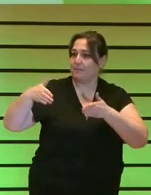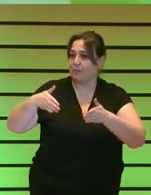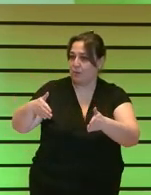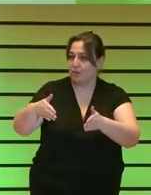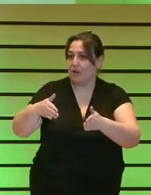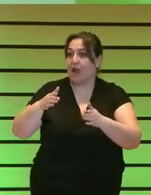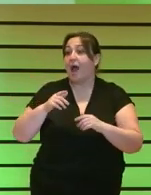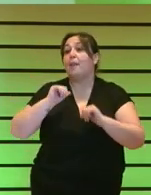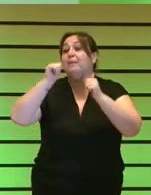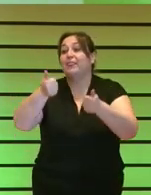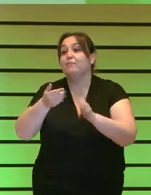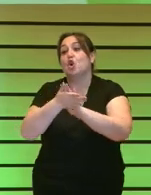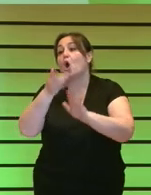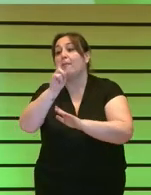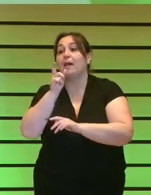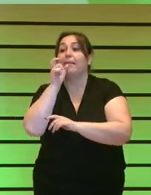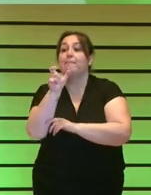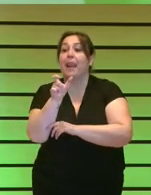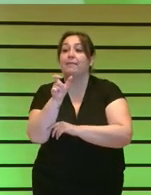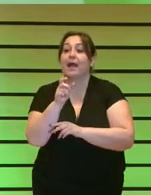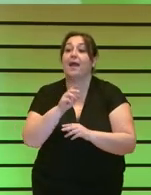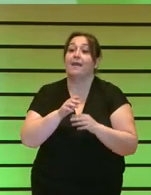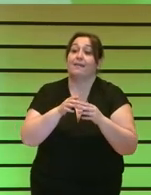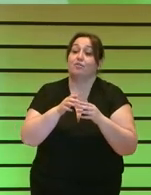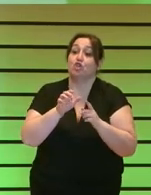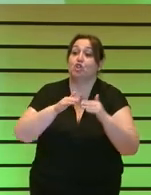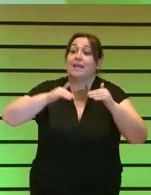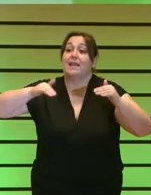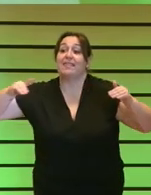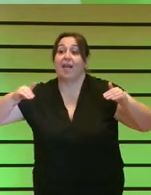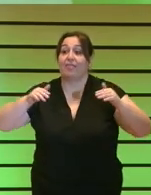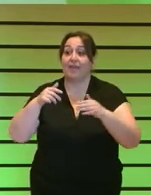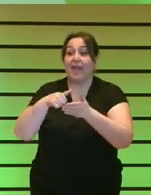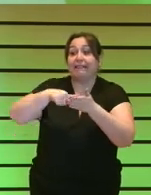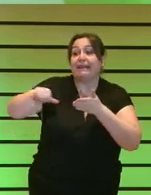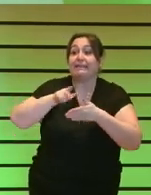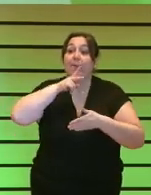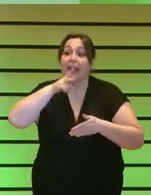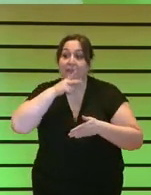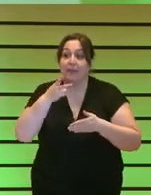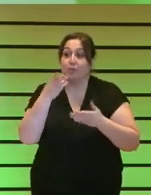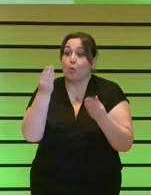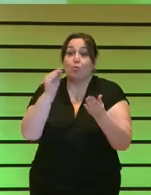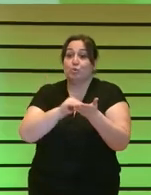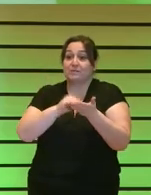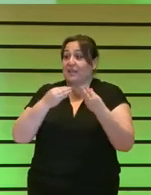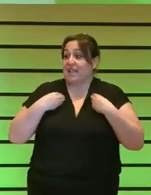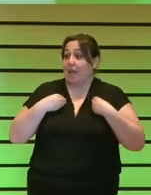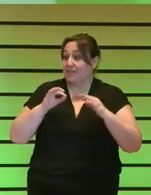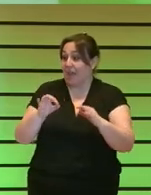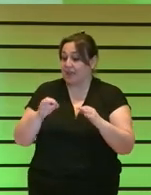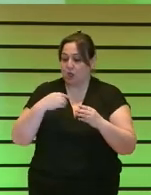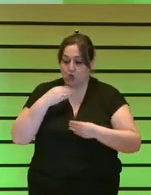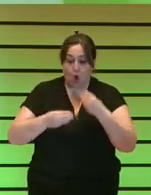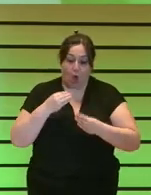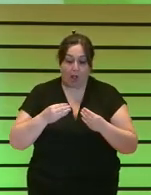ponía la etiqueta de economía verde o de sostenibilidad Pero eso pasa muchas veces en la vida que tú empiezas a hacer algo no y de